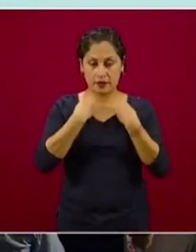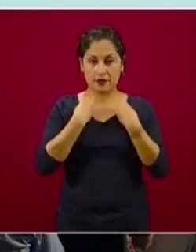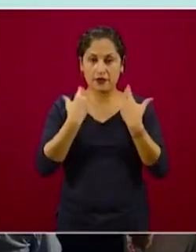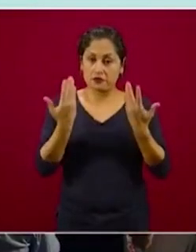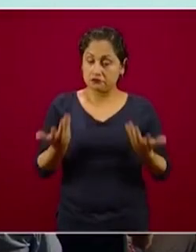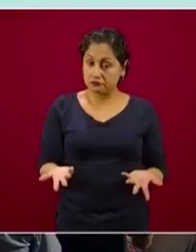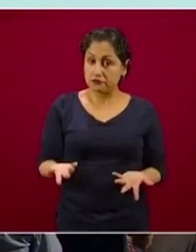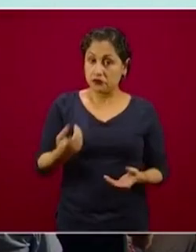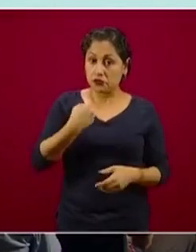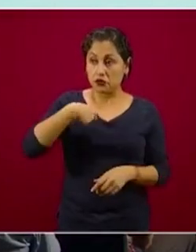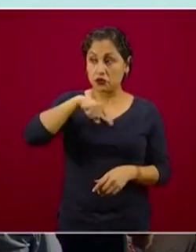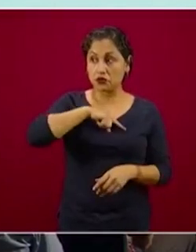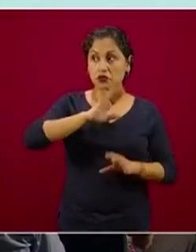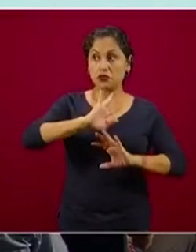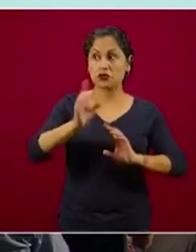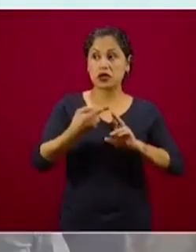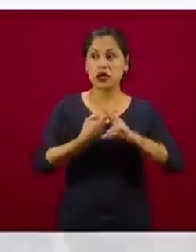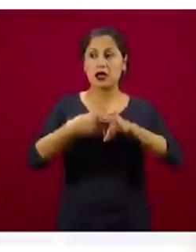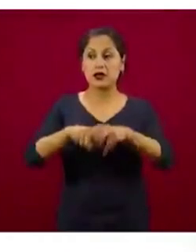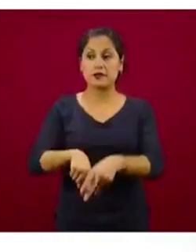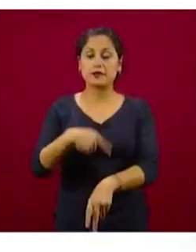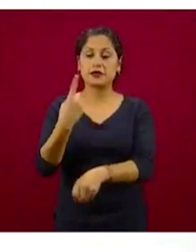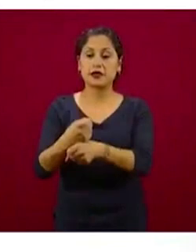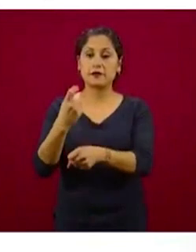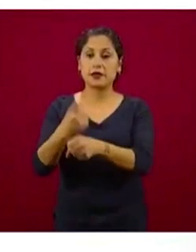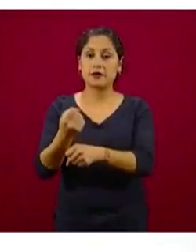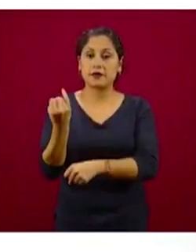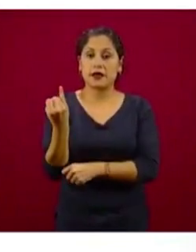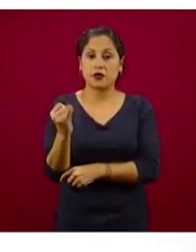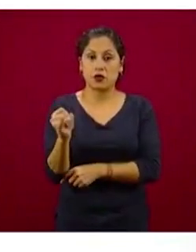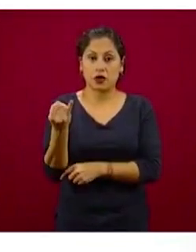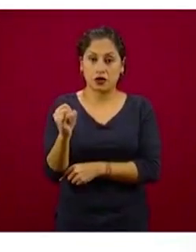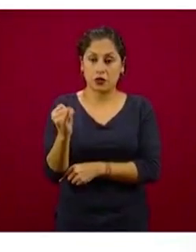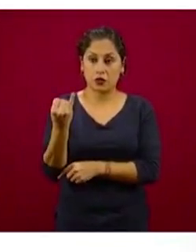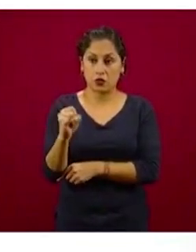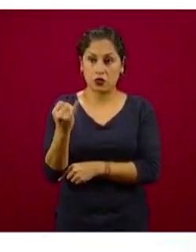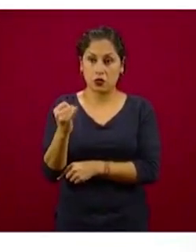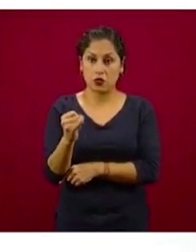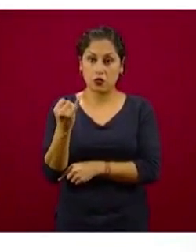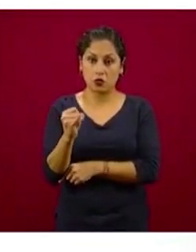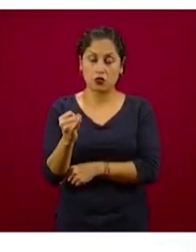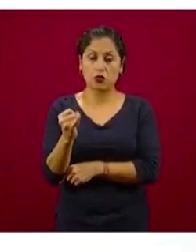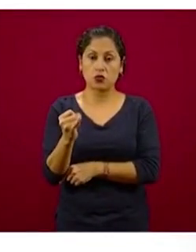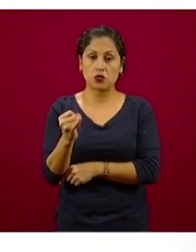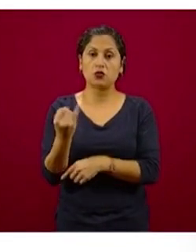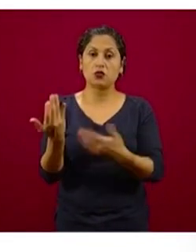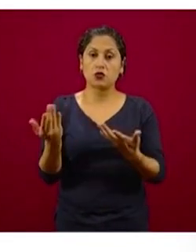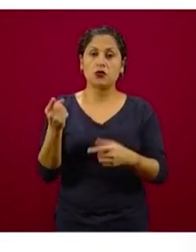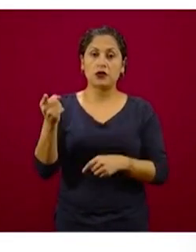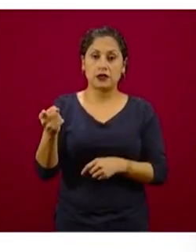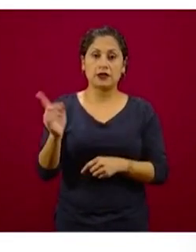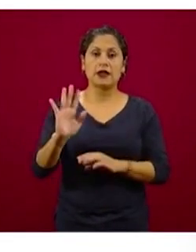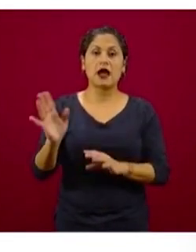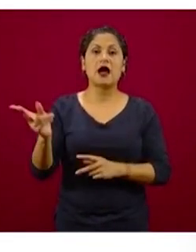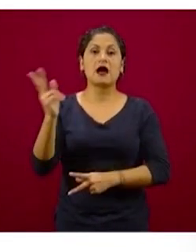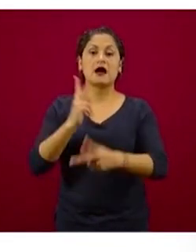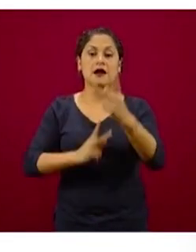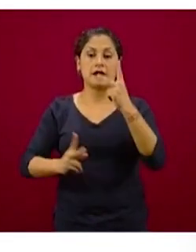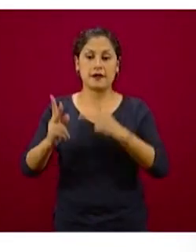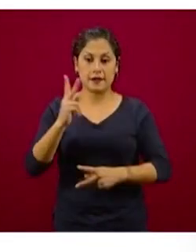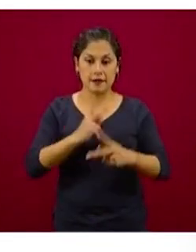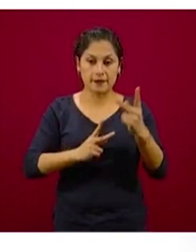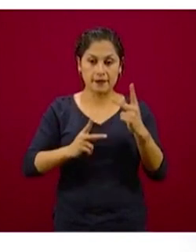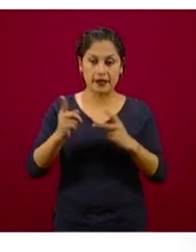de junio con este amigo ahora que nos va a decir quién puede